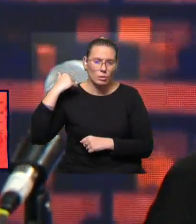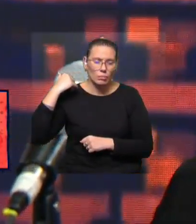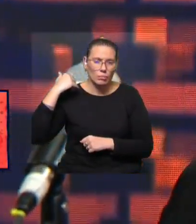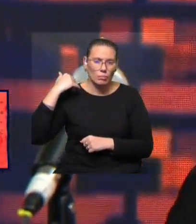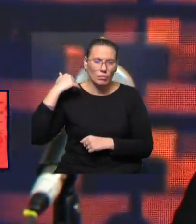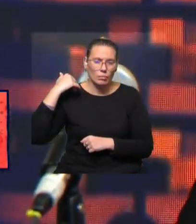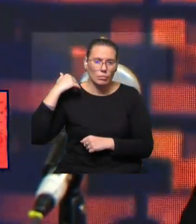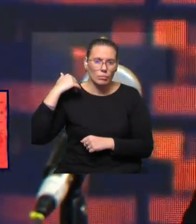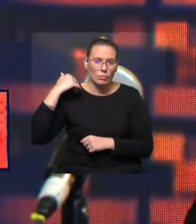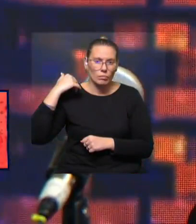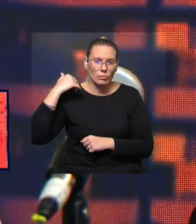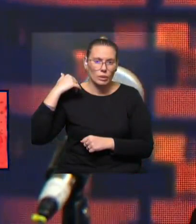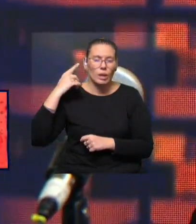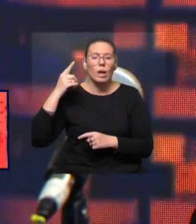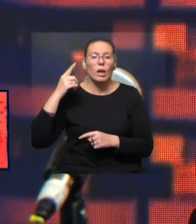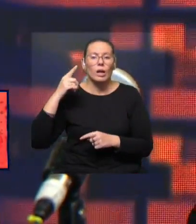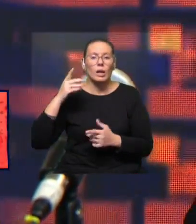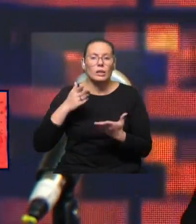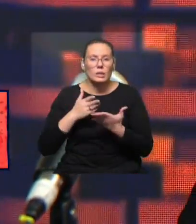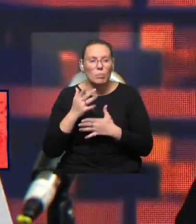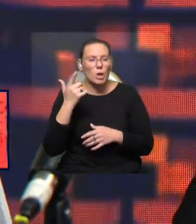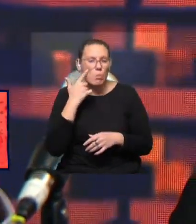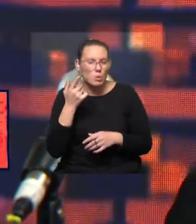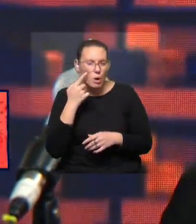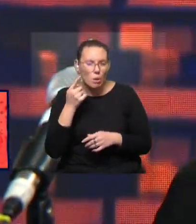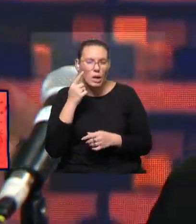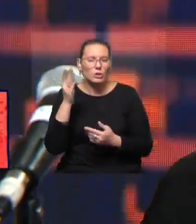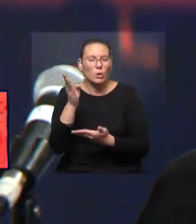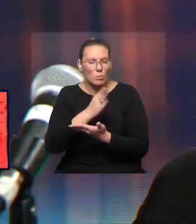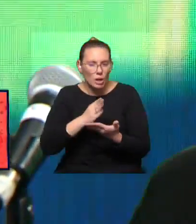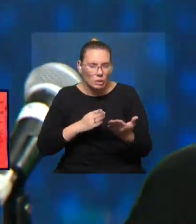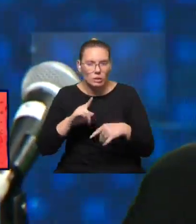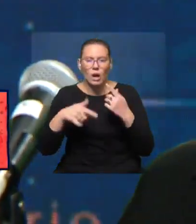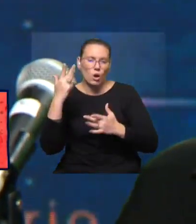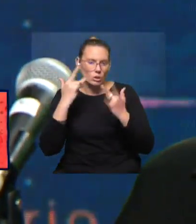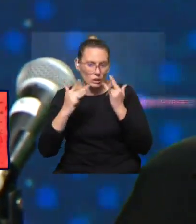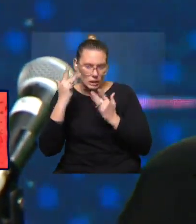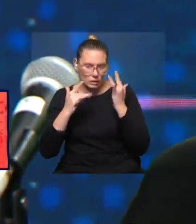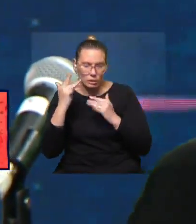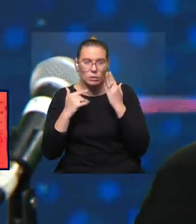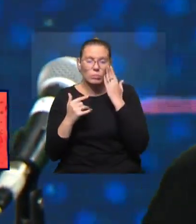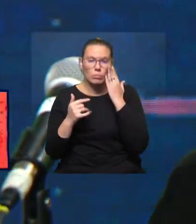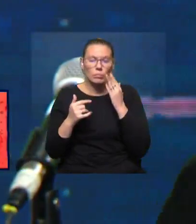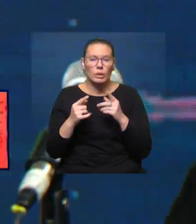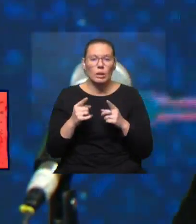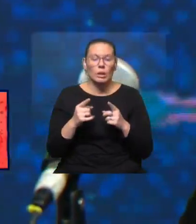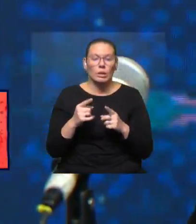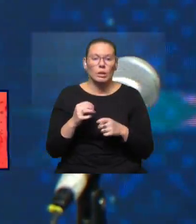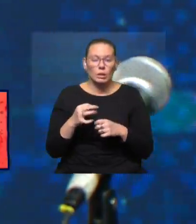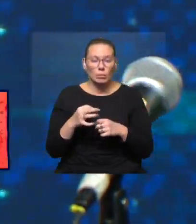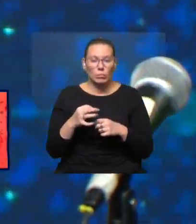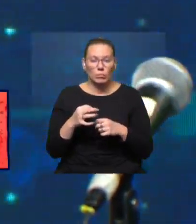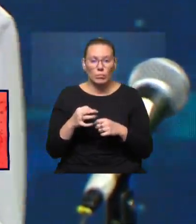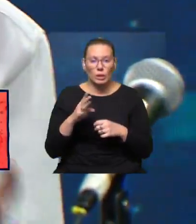este que venía siempre experimentando con la poesía y otras artes digamos y coincidió que